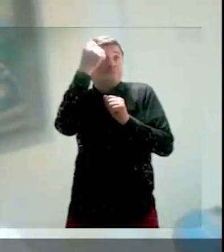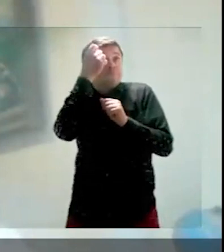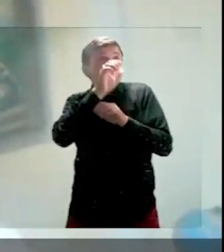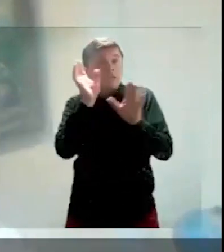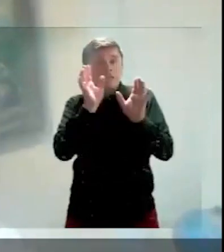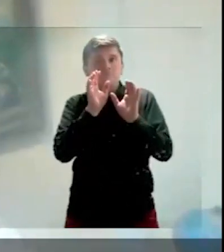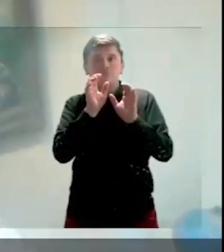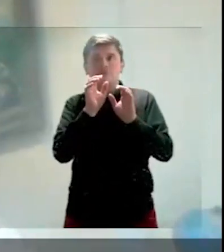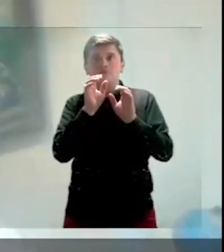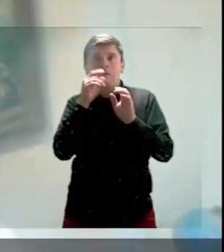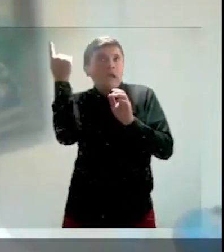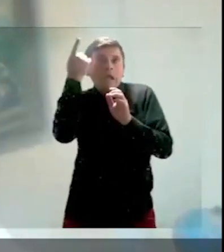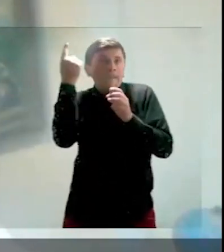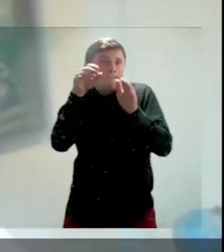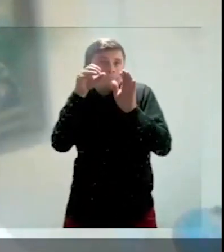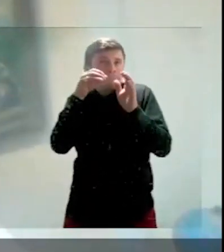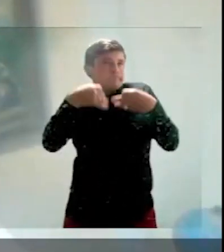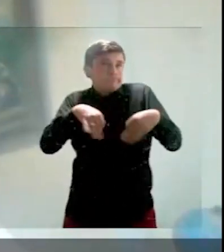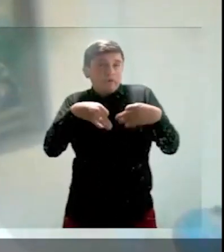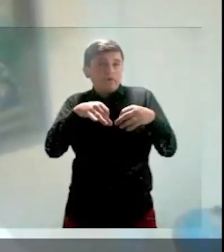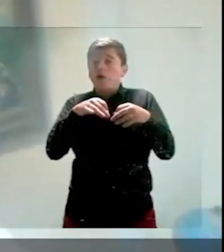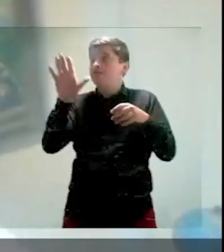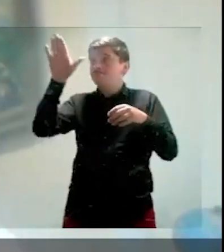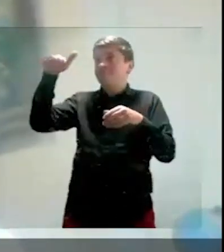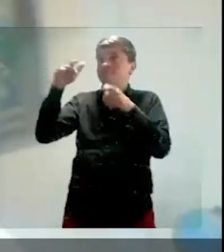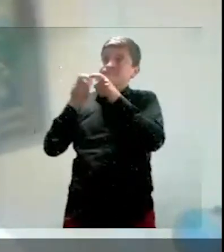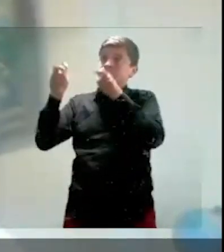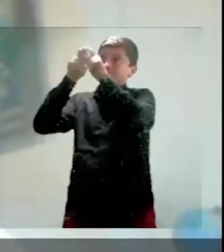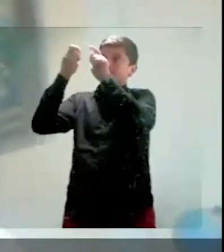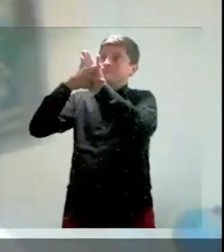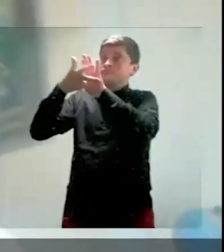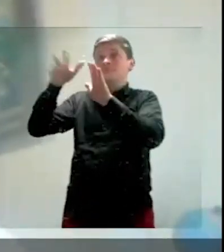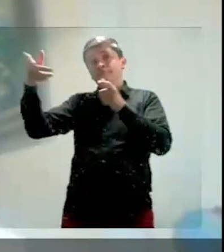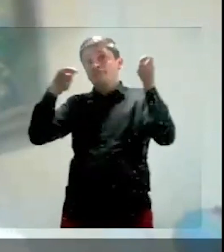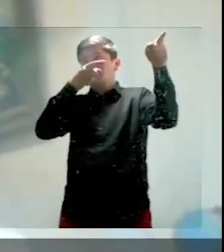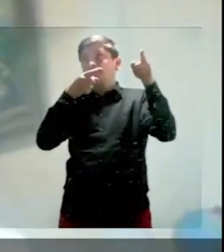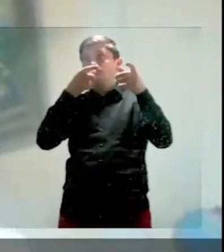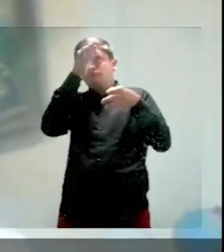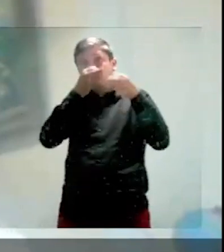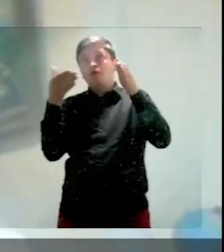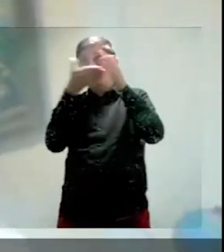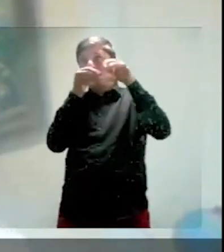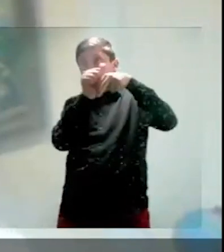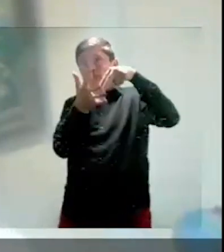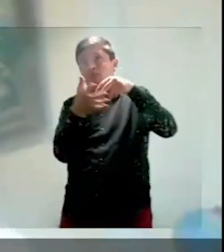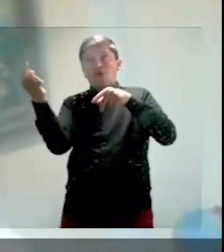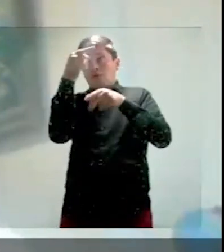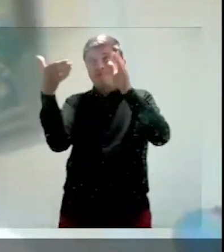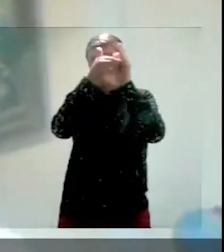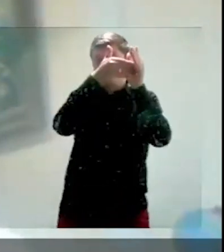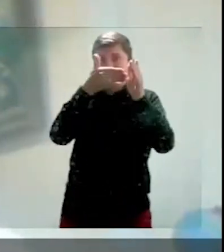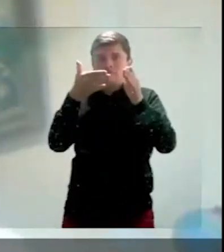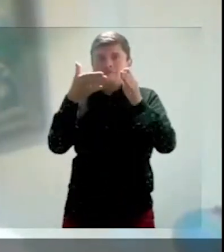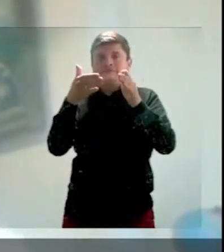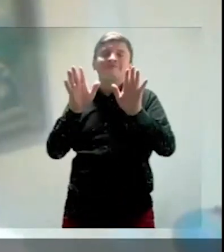así amplios, había lugar a que la Corte revisara una tutela. Hoy las